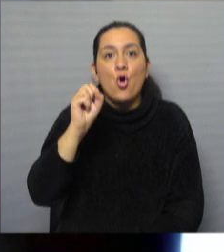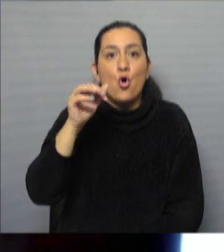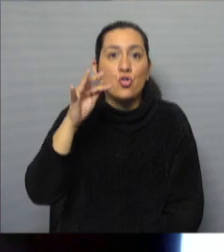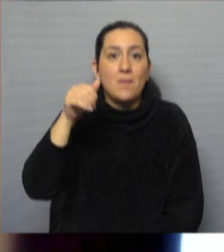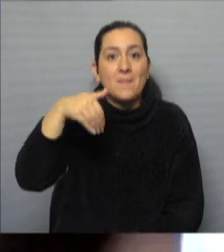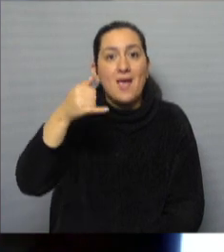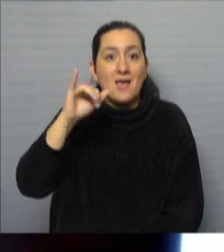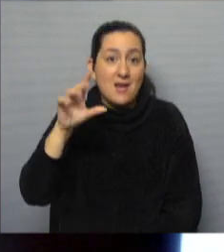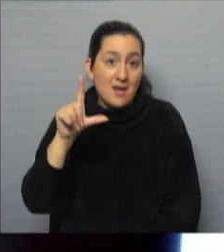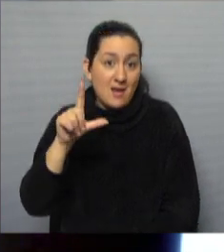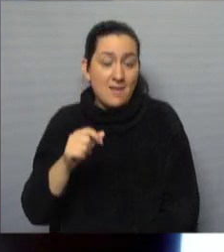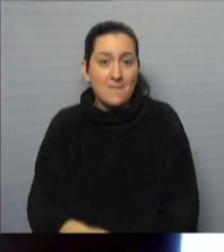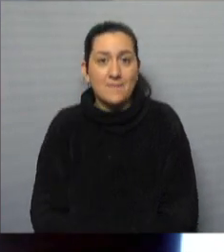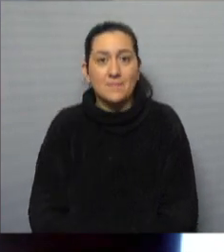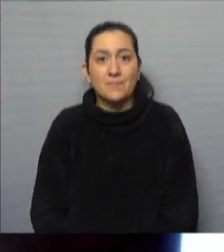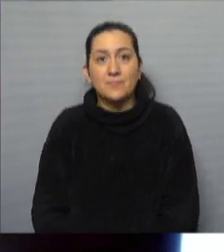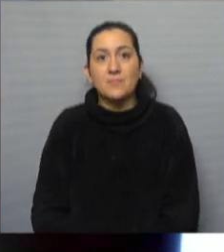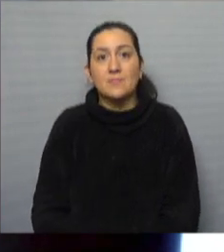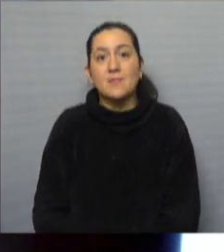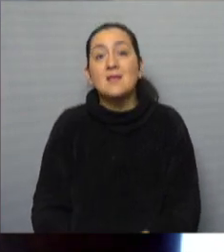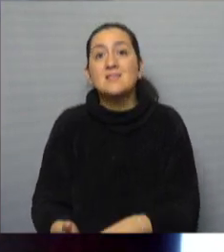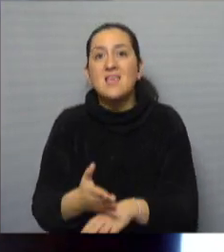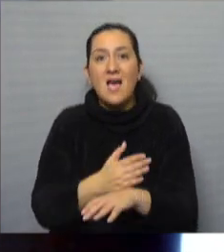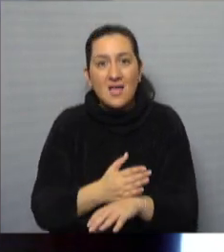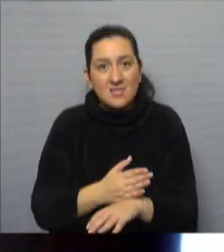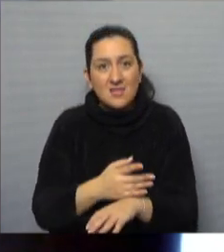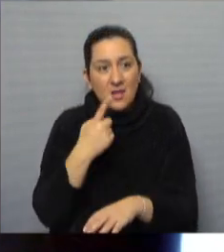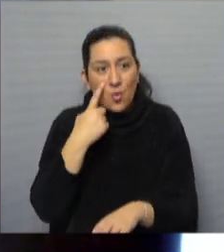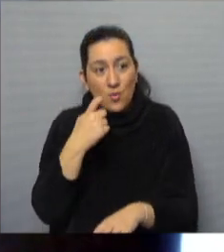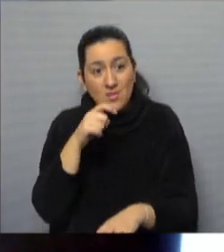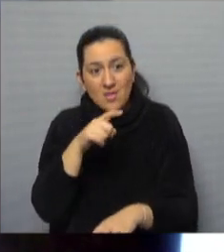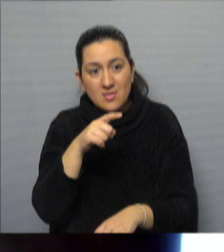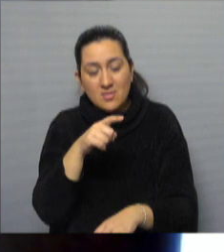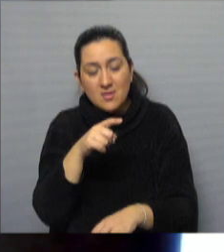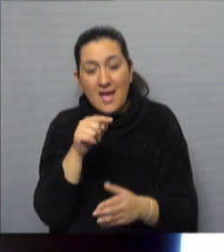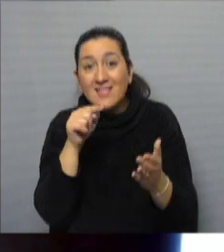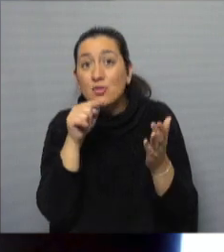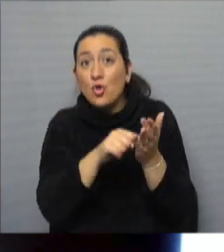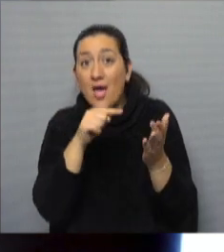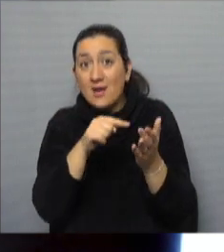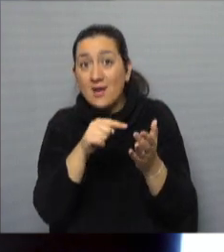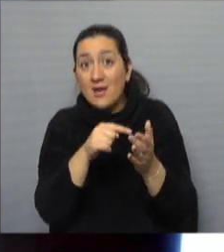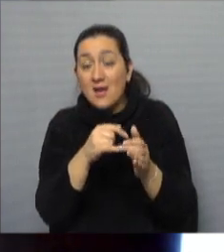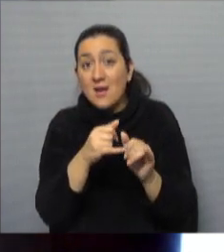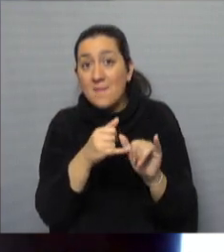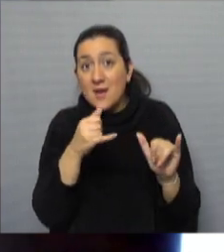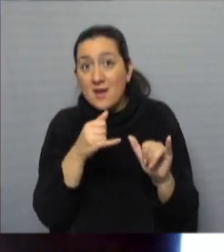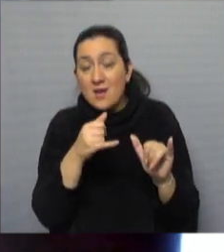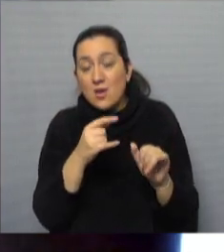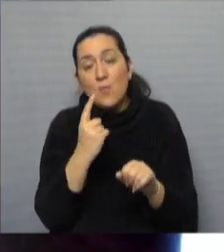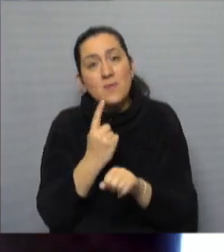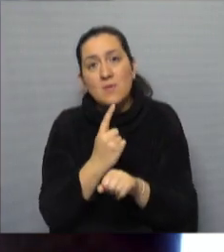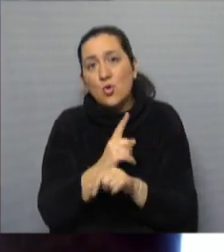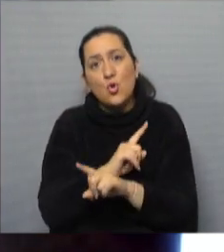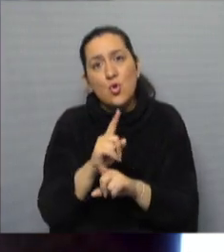ya antes de poder haber antes de abrir el mensaje ya podemos identificar eso lo primero que yo sugeriría es no